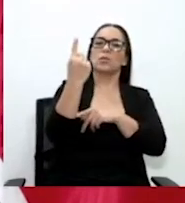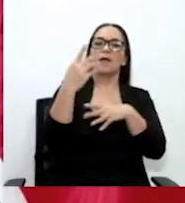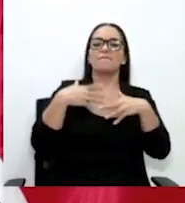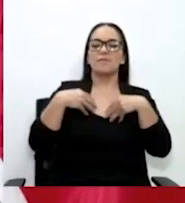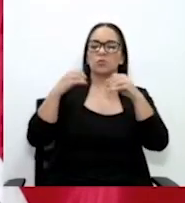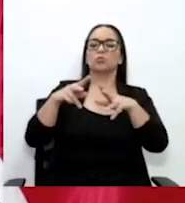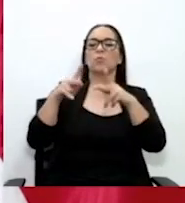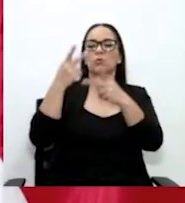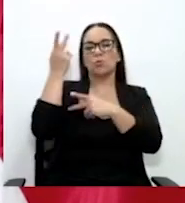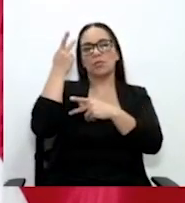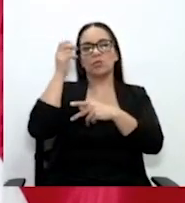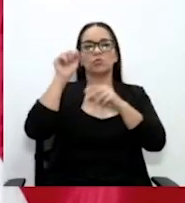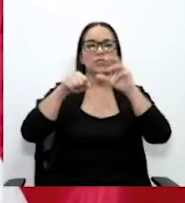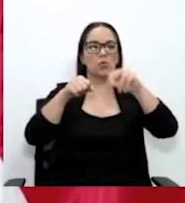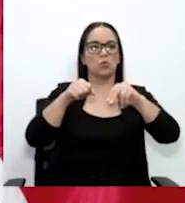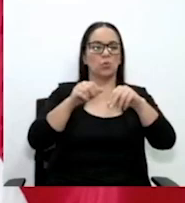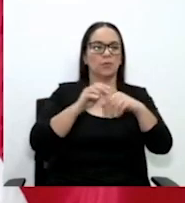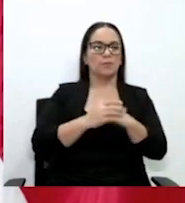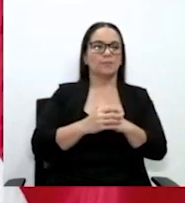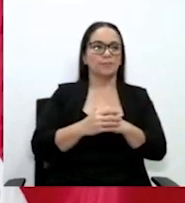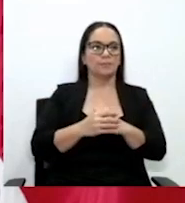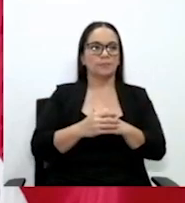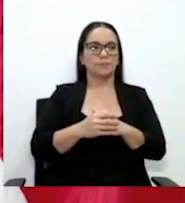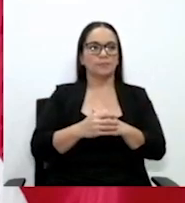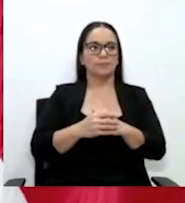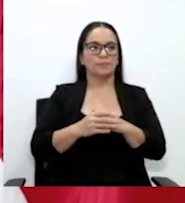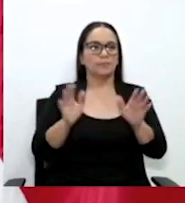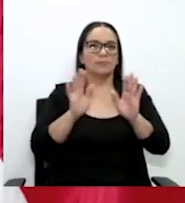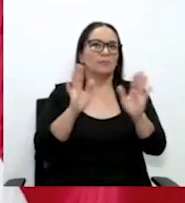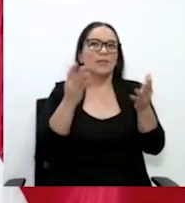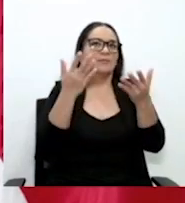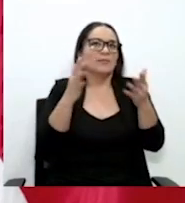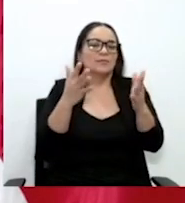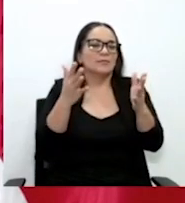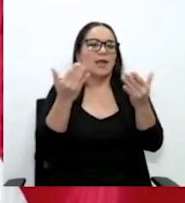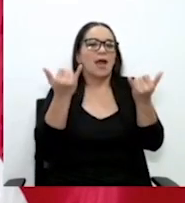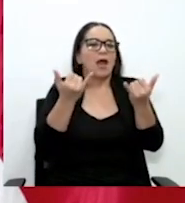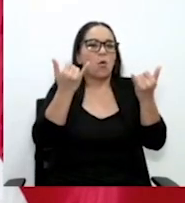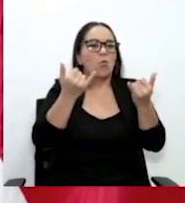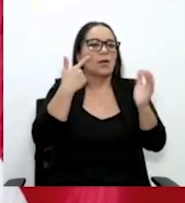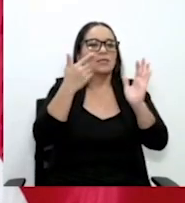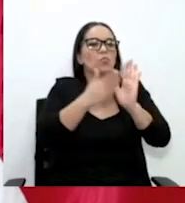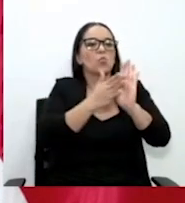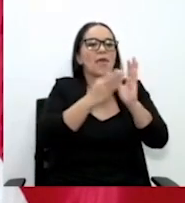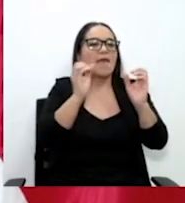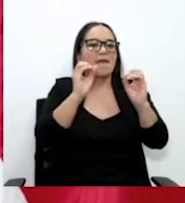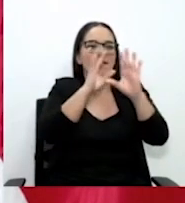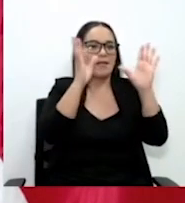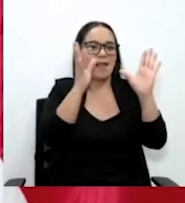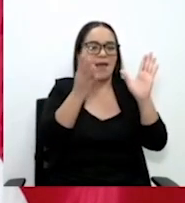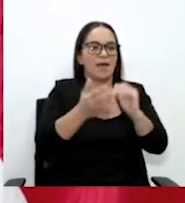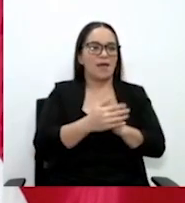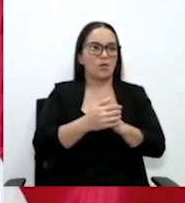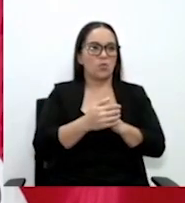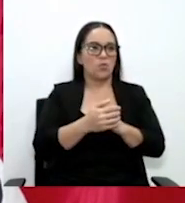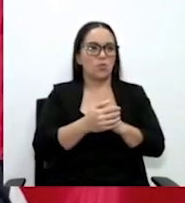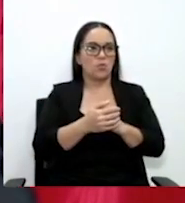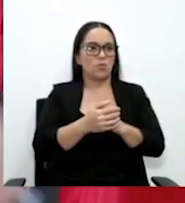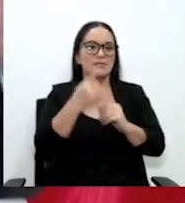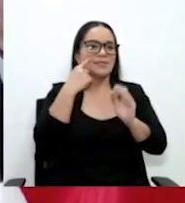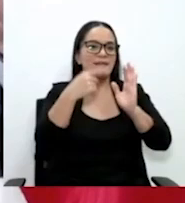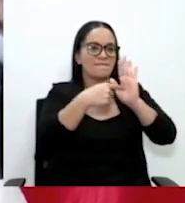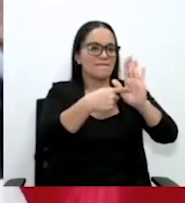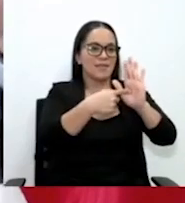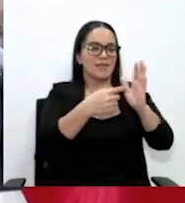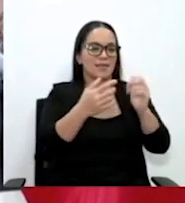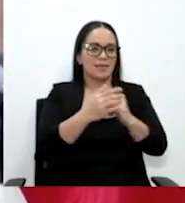es que está escrito en el cielo y se transmite a todo volumen